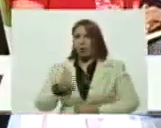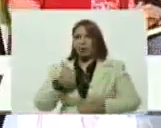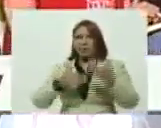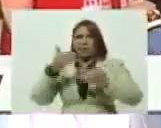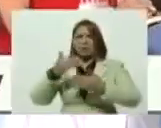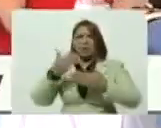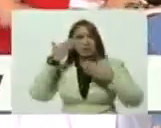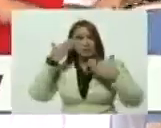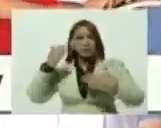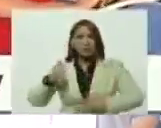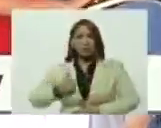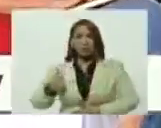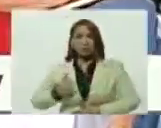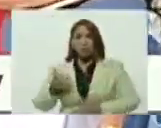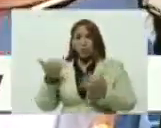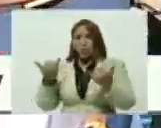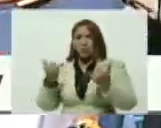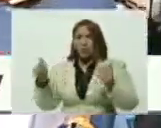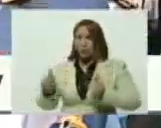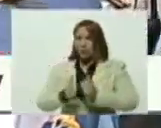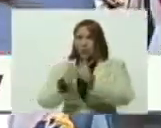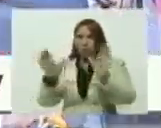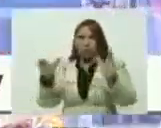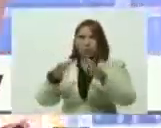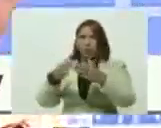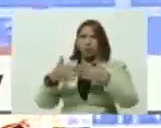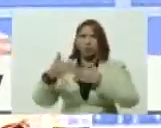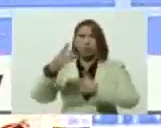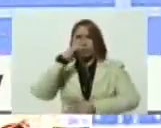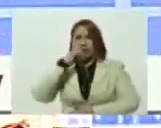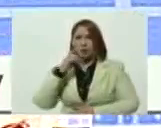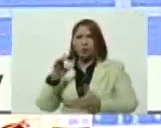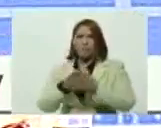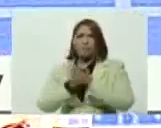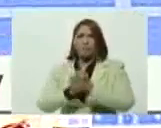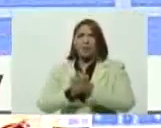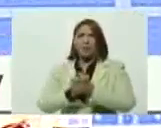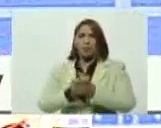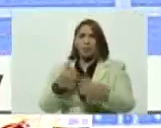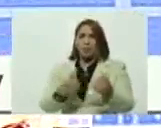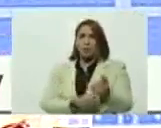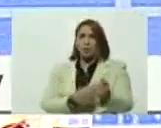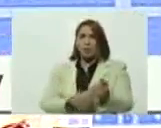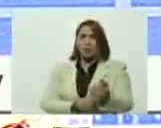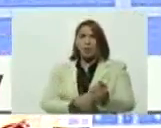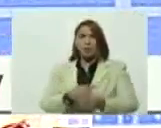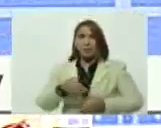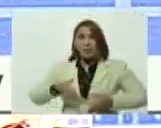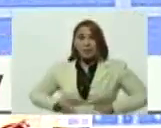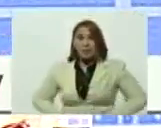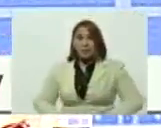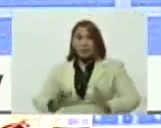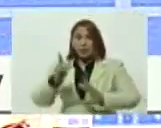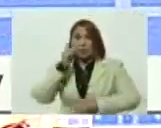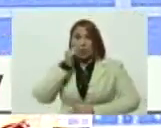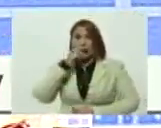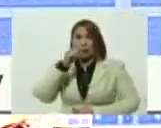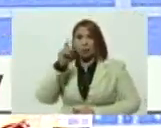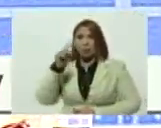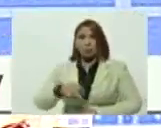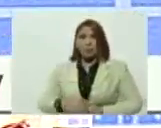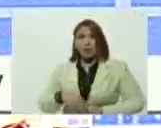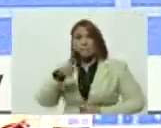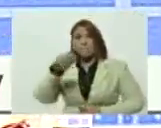saludar al equipo que ha acompañado durante todo este año, al compañero Nicolás Ernesto, responsable de formación, el compañero Paul